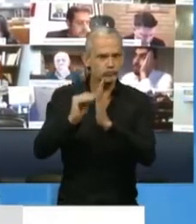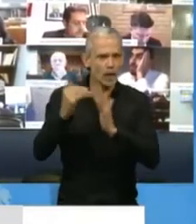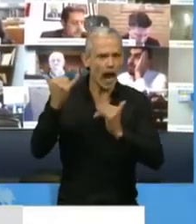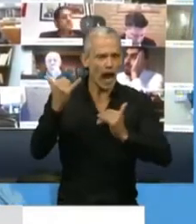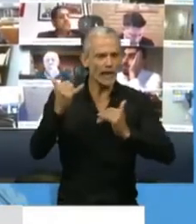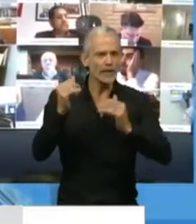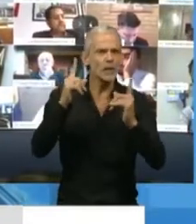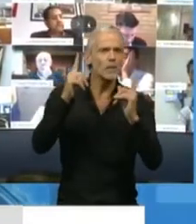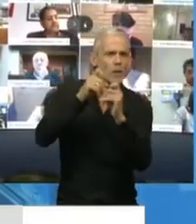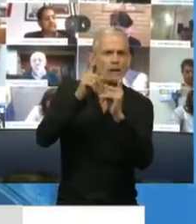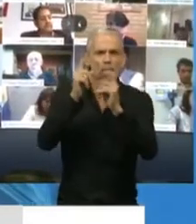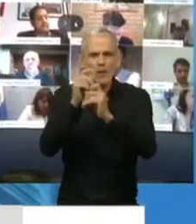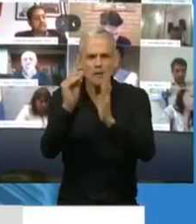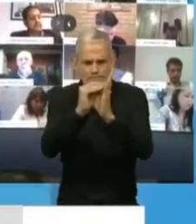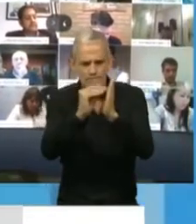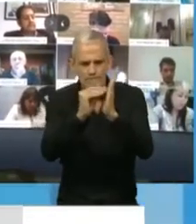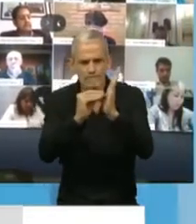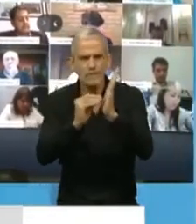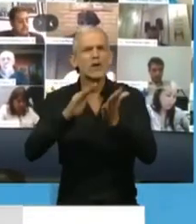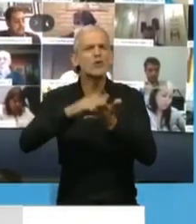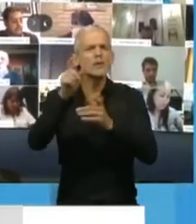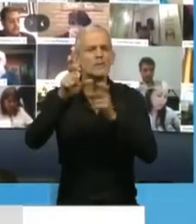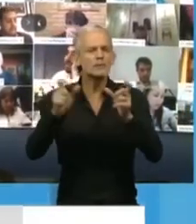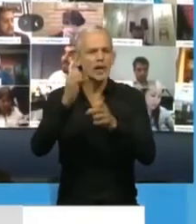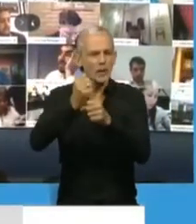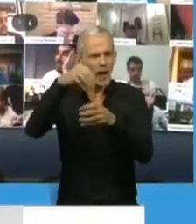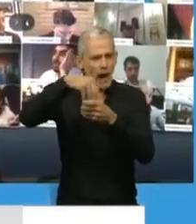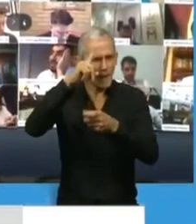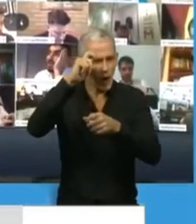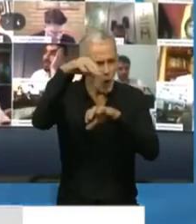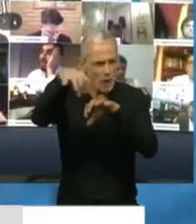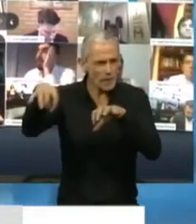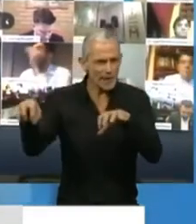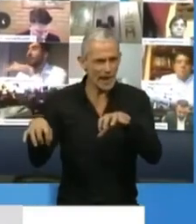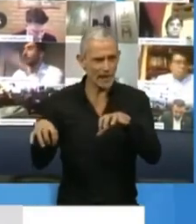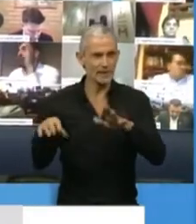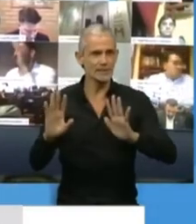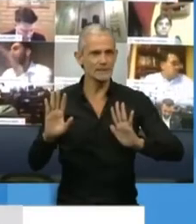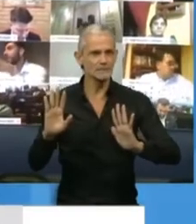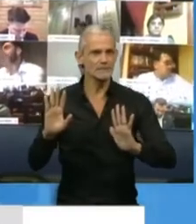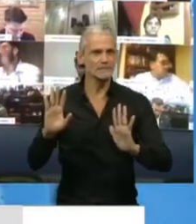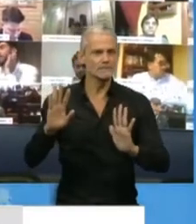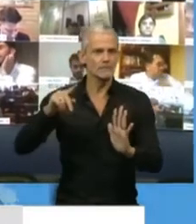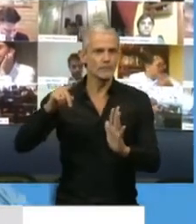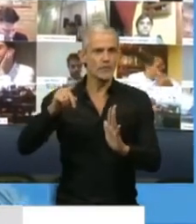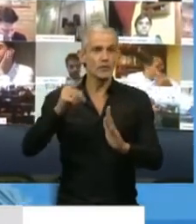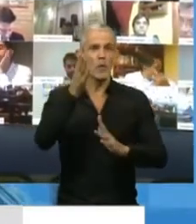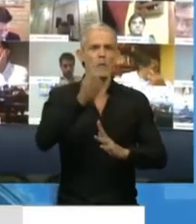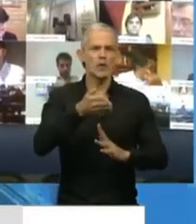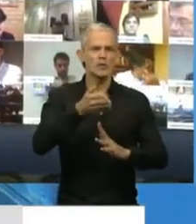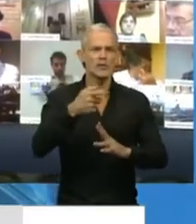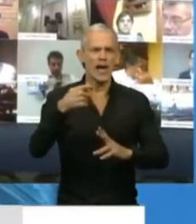serie de problemáticas con respecto a los trabajadores de la salud que iban muy por encima en los